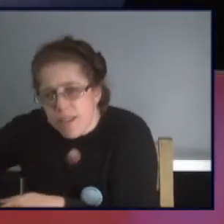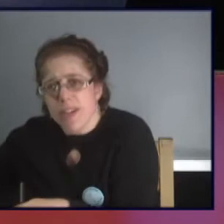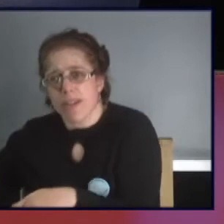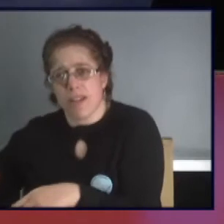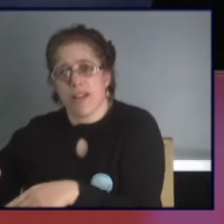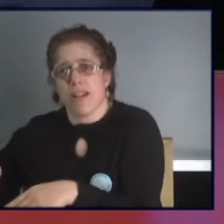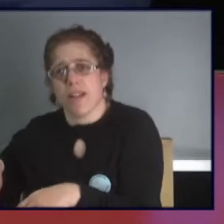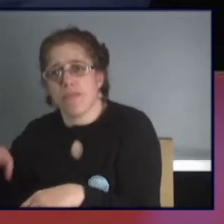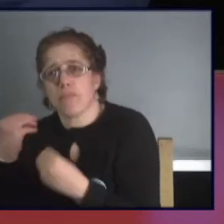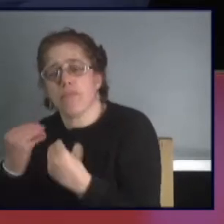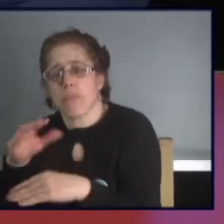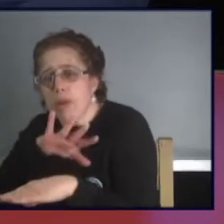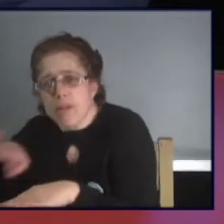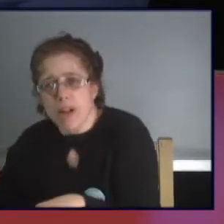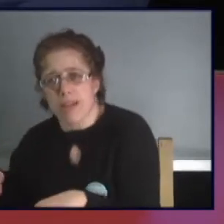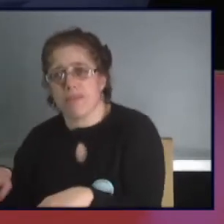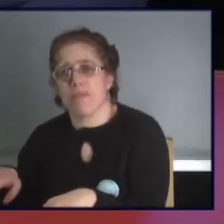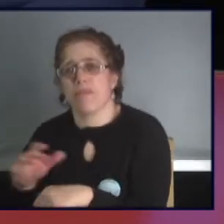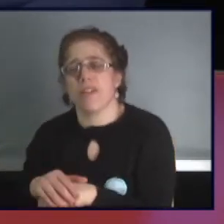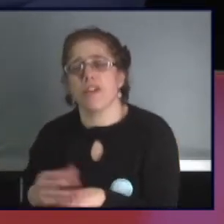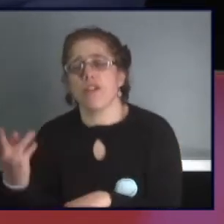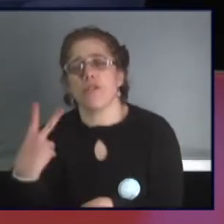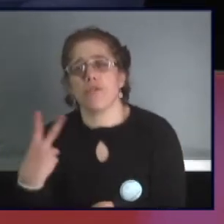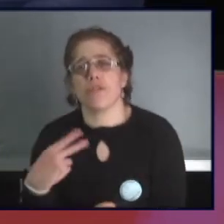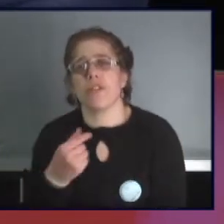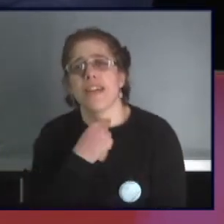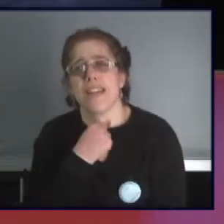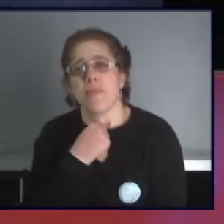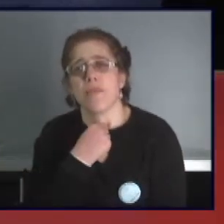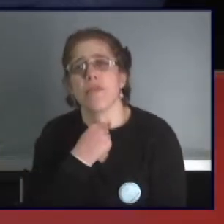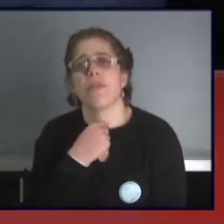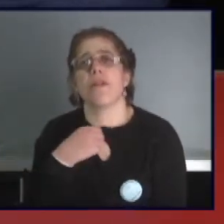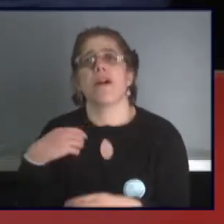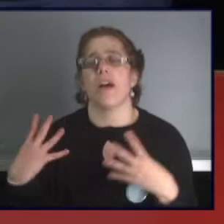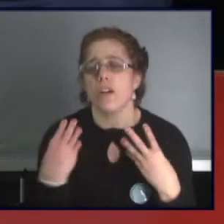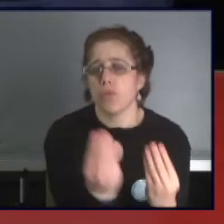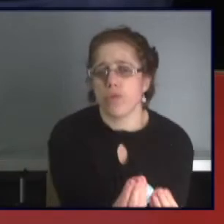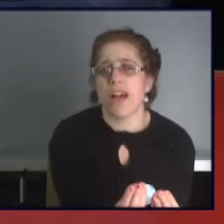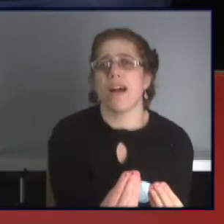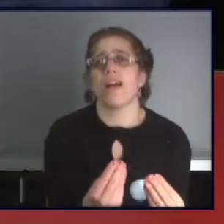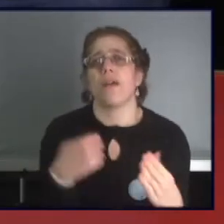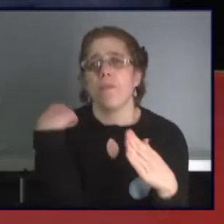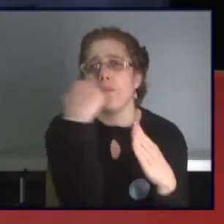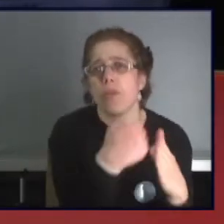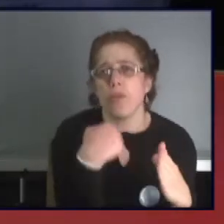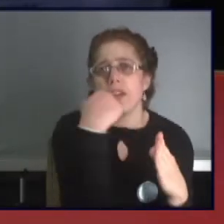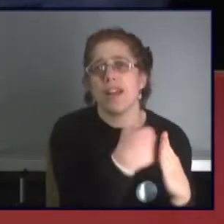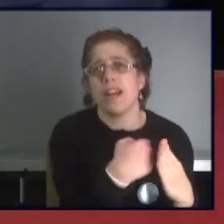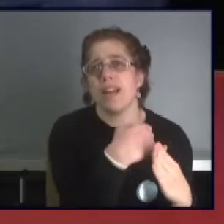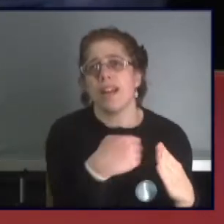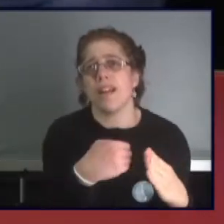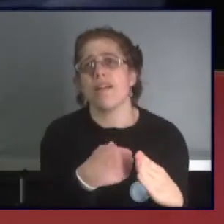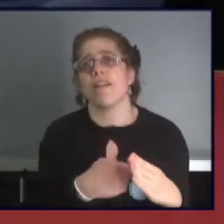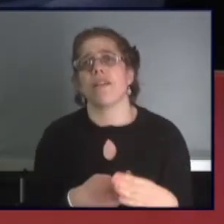h o por b y nosotros queremos imponer en la realidad nacional la agenda